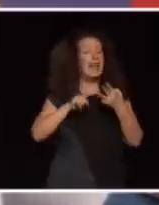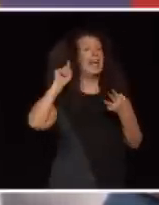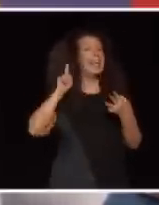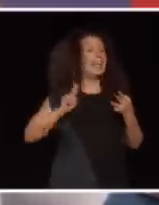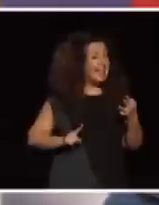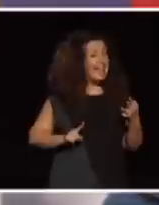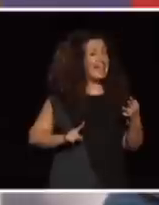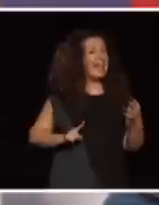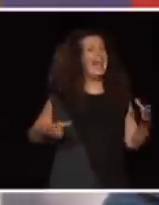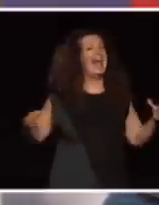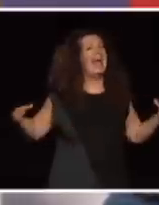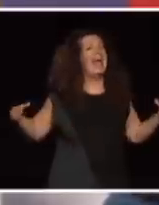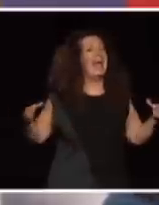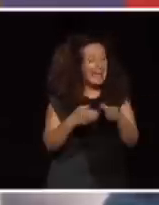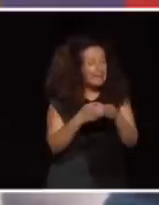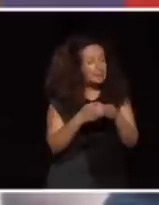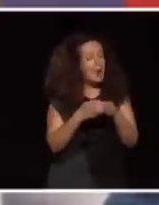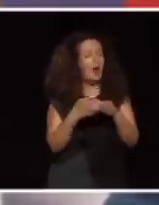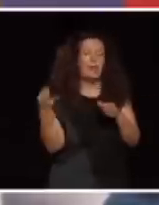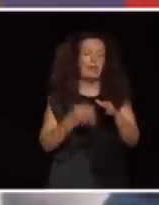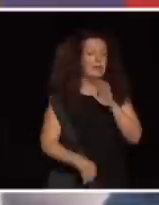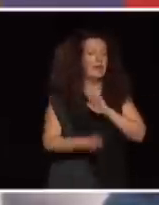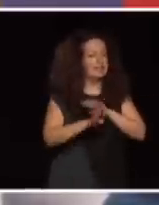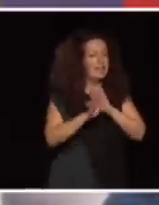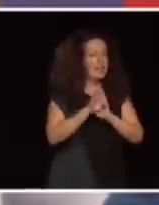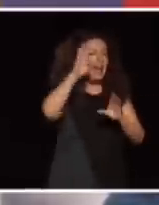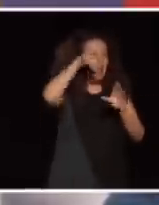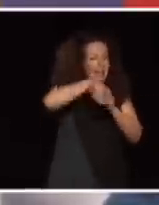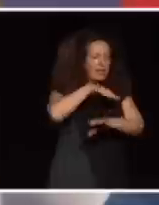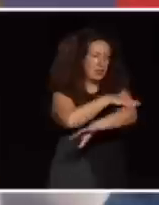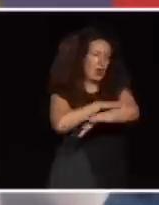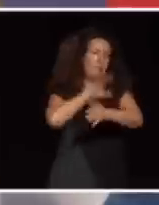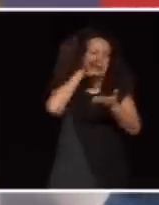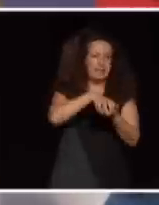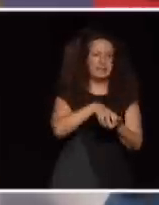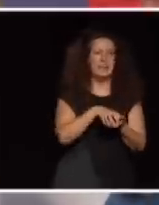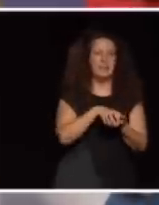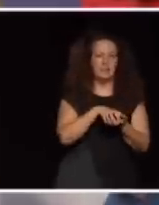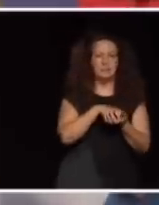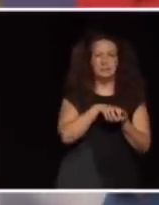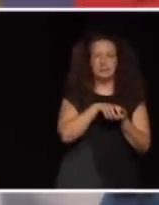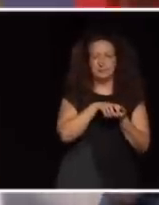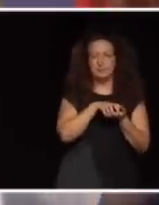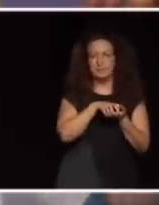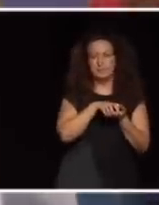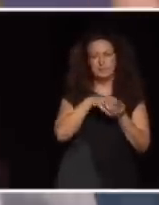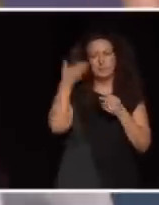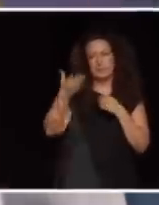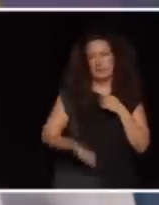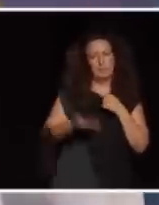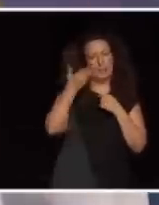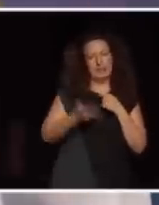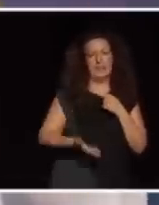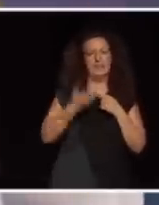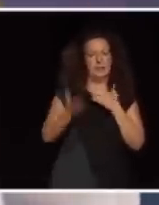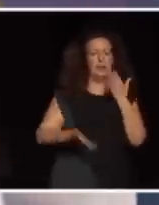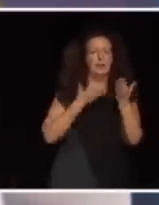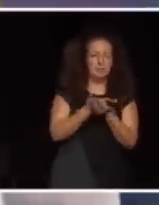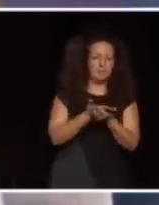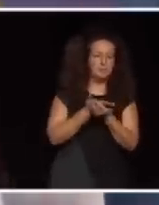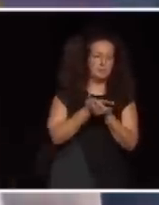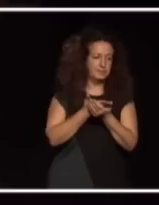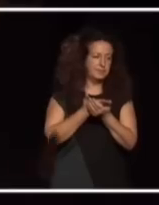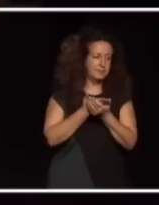equipo sigan al frente del Ministerio de Igualdad y lo propongo formalmente.